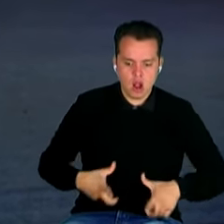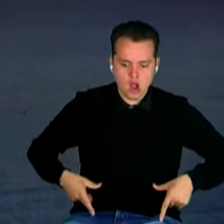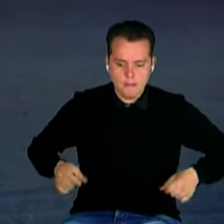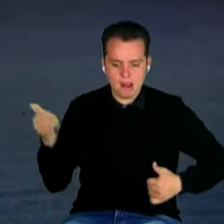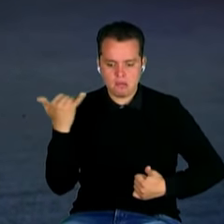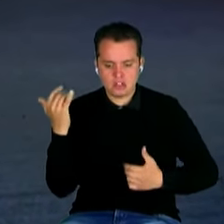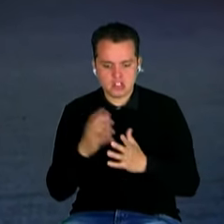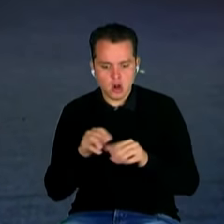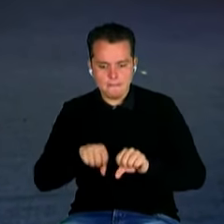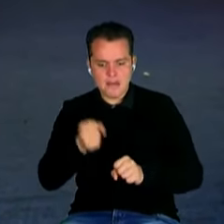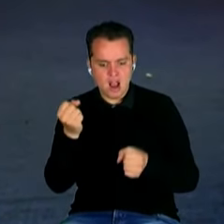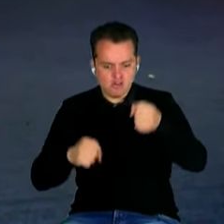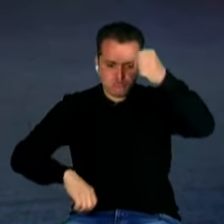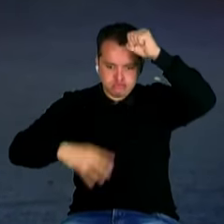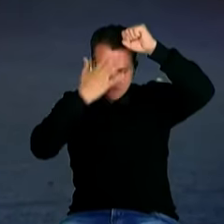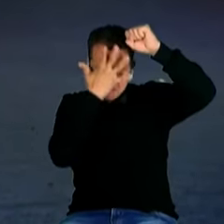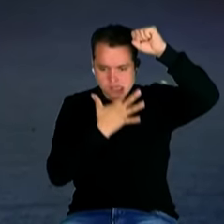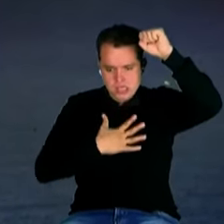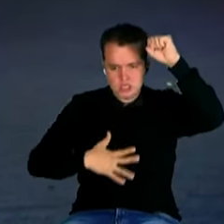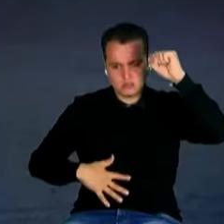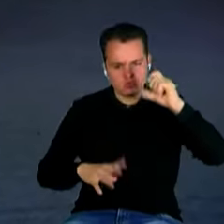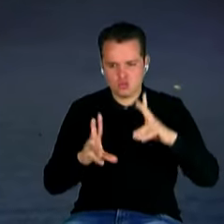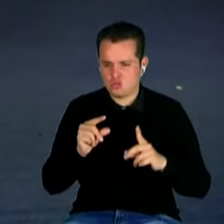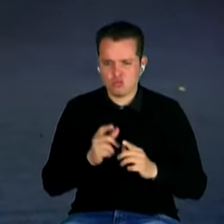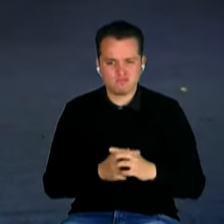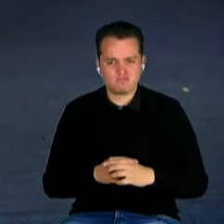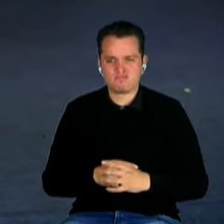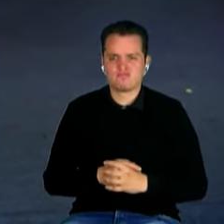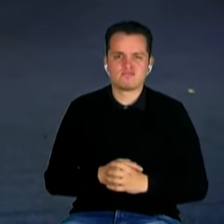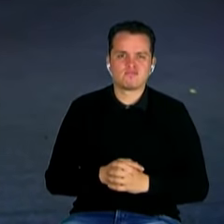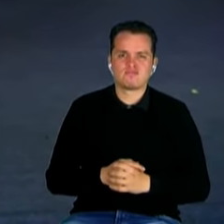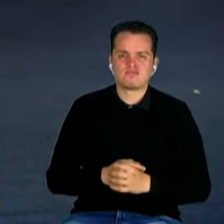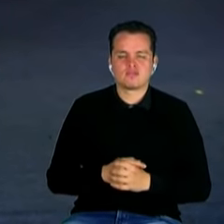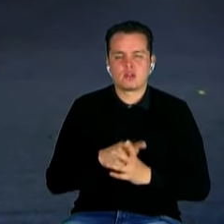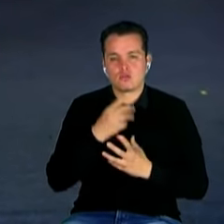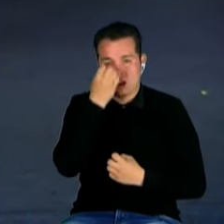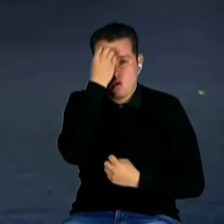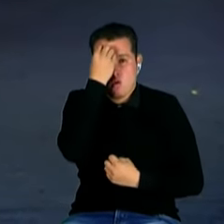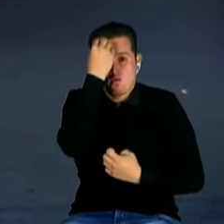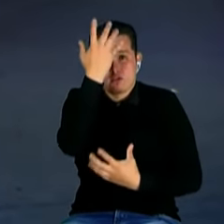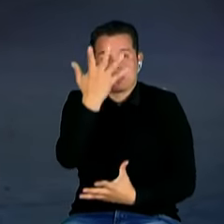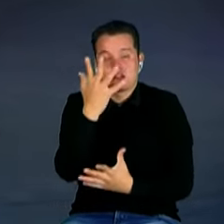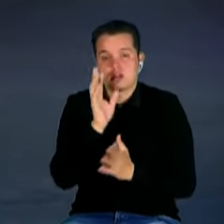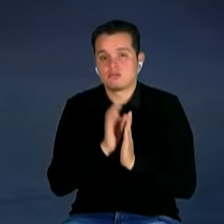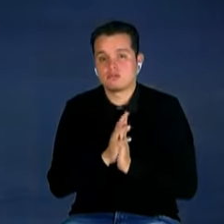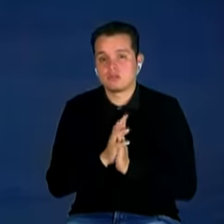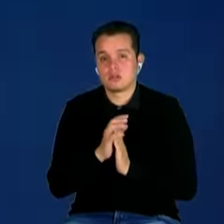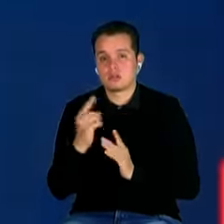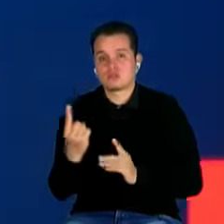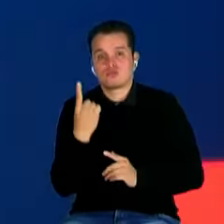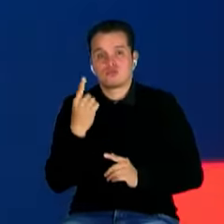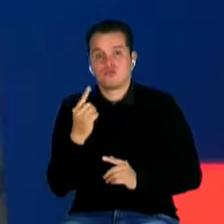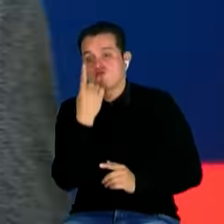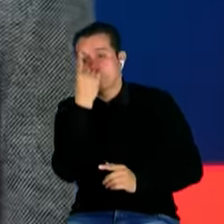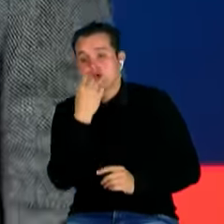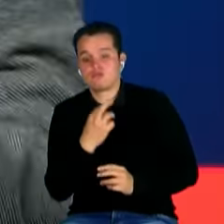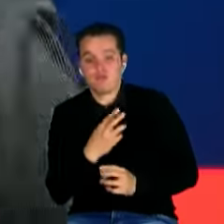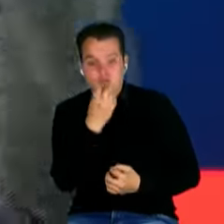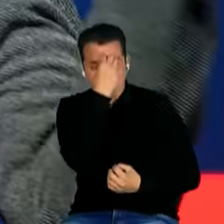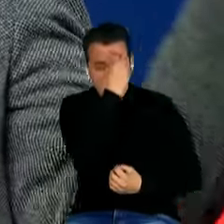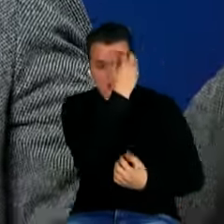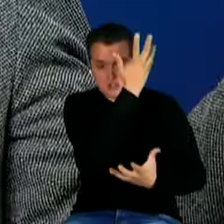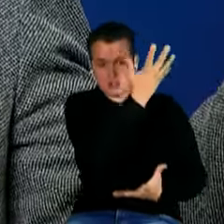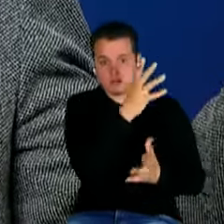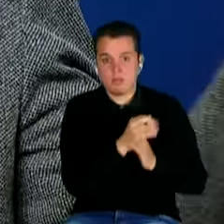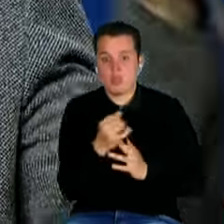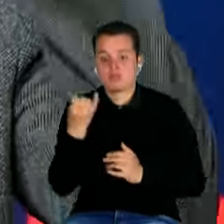no es champaña, no es uva, no es la foto de la suegra. No, no, no, no. Obedezca. La única condición. Por eso Abraham dice: